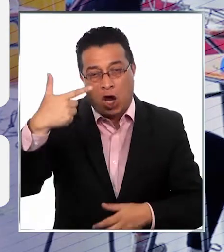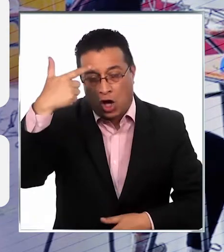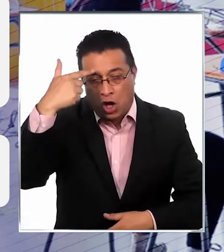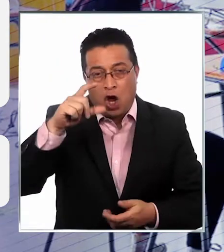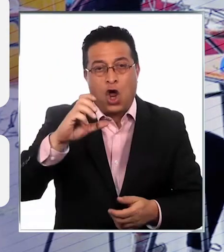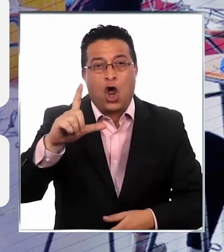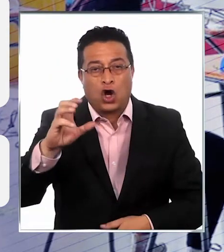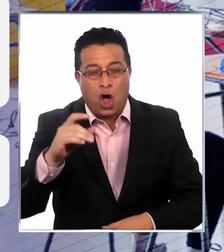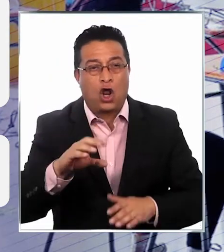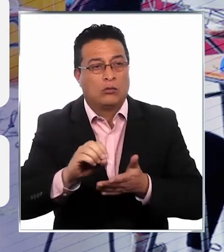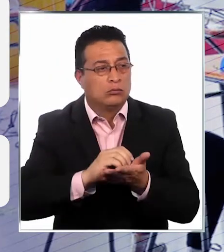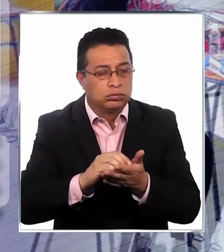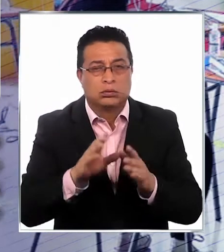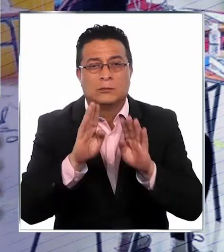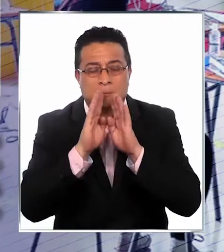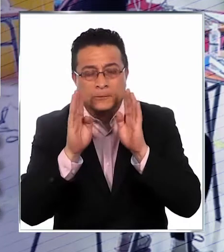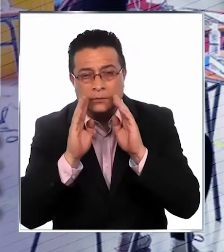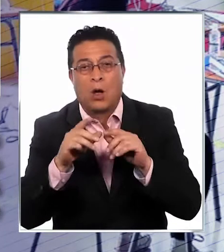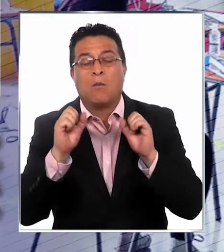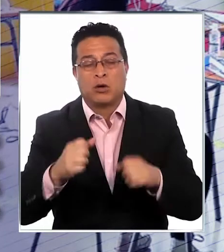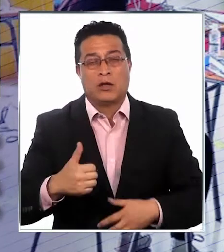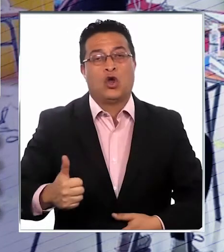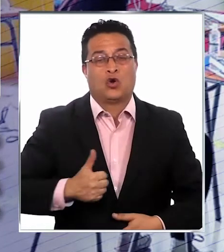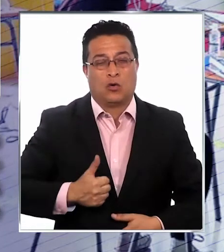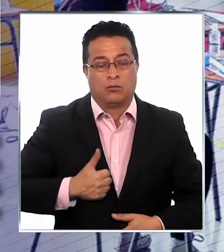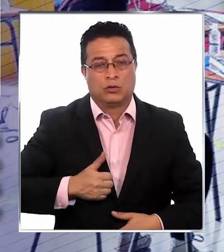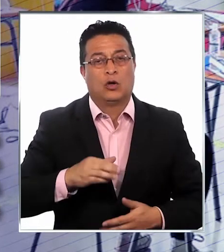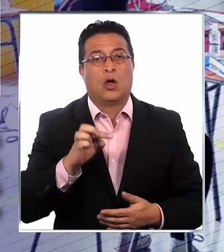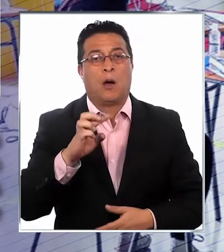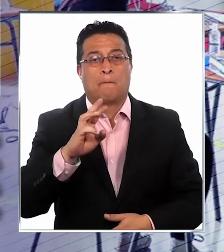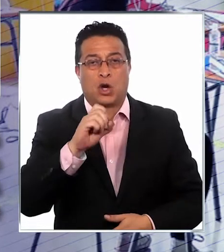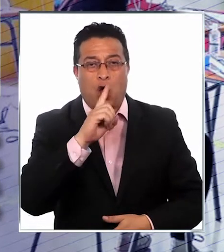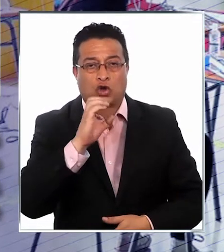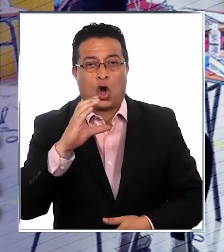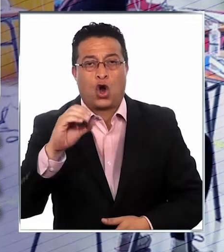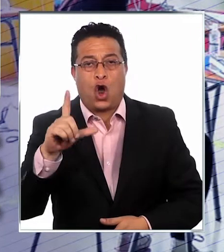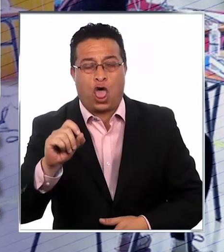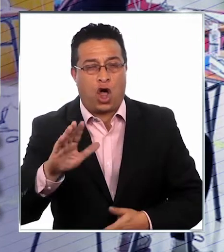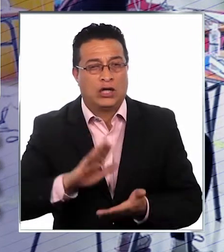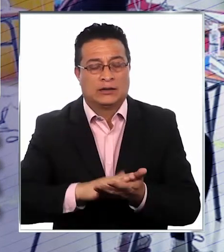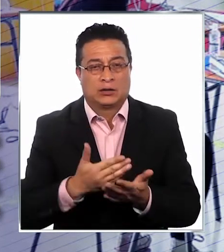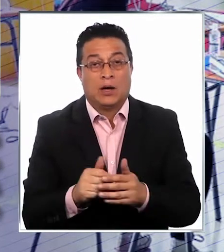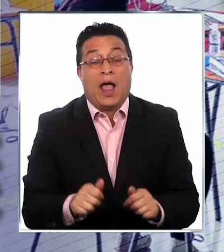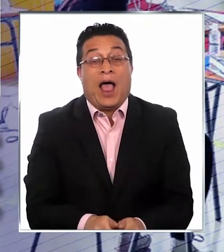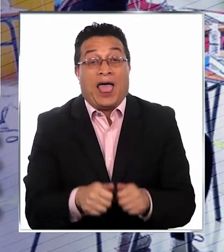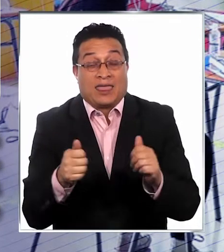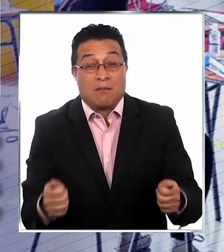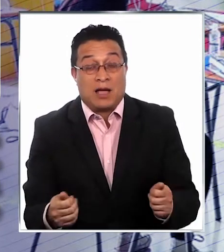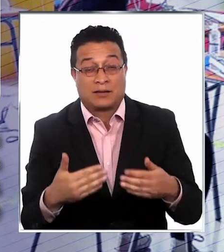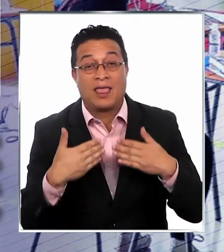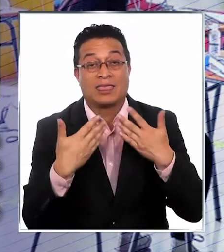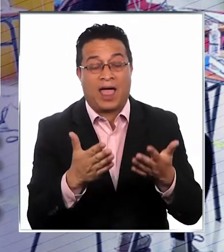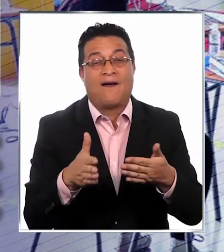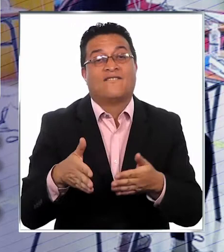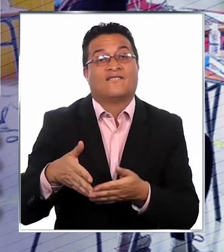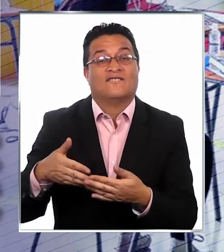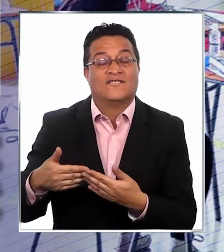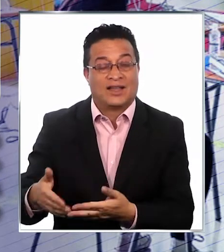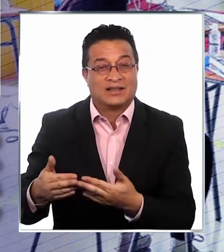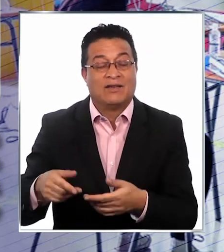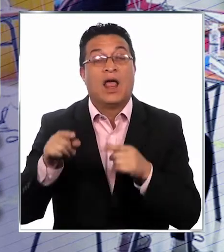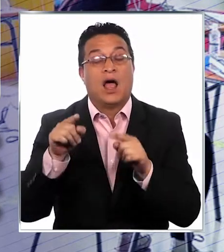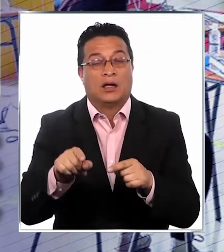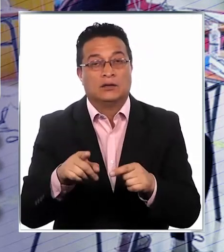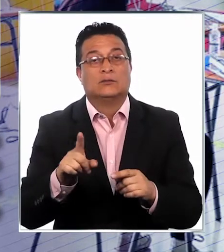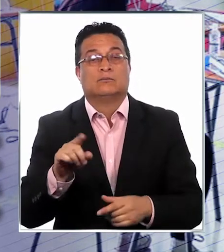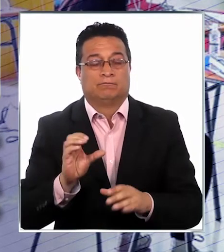de limpieza y desinfección para poder cumplir con los protocolos sanitarios. Además, se les entregó flexibilidad en el uso de los recursos de la